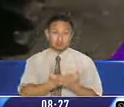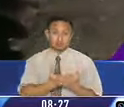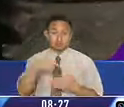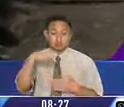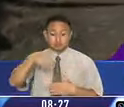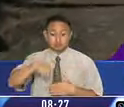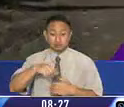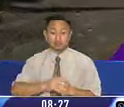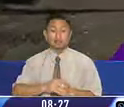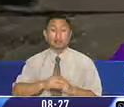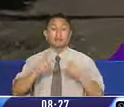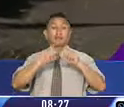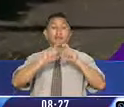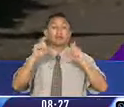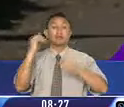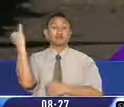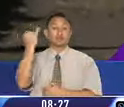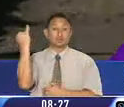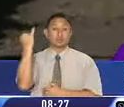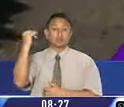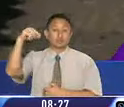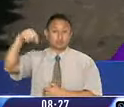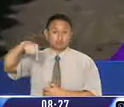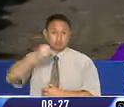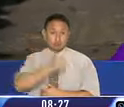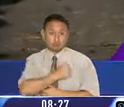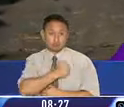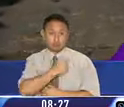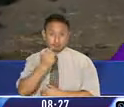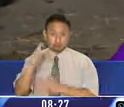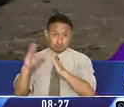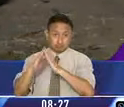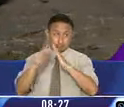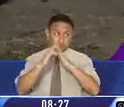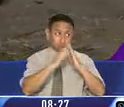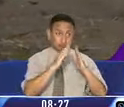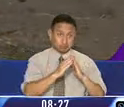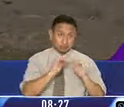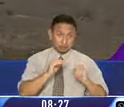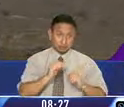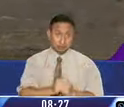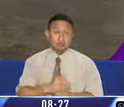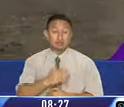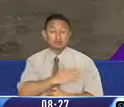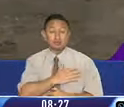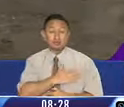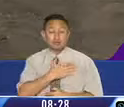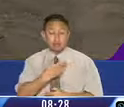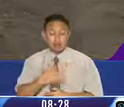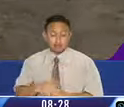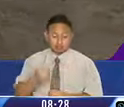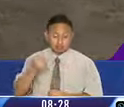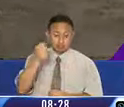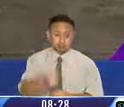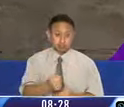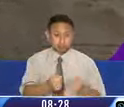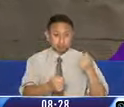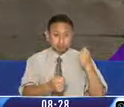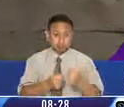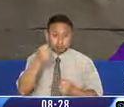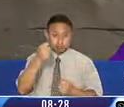a los compañeros propietarios de aquí de los lotes que vivimos. Nosotros hemos puesto el dinero nuestro para